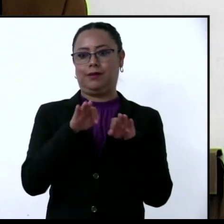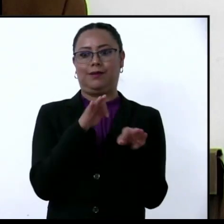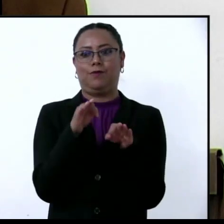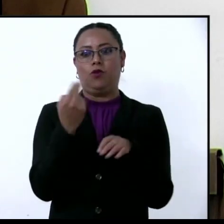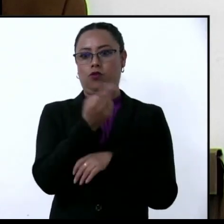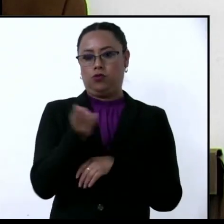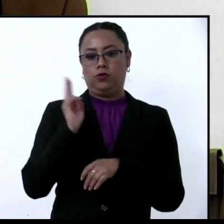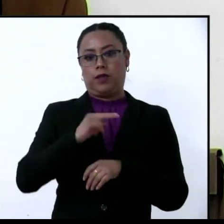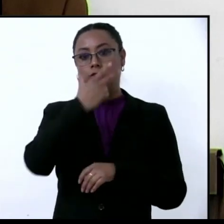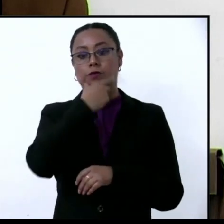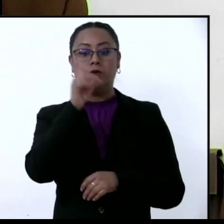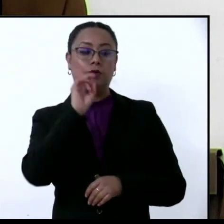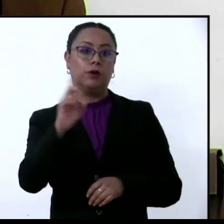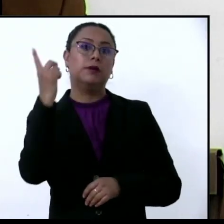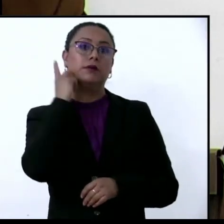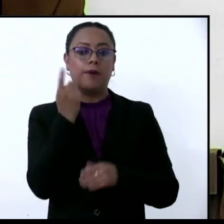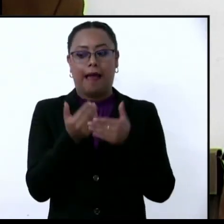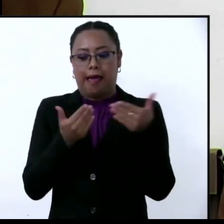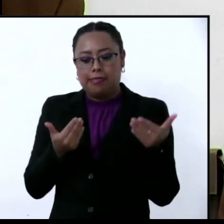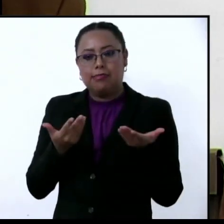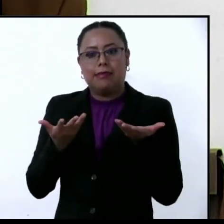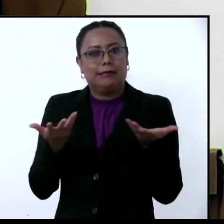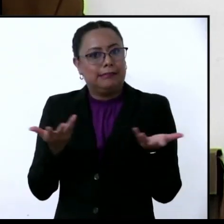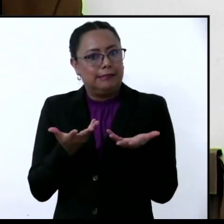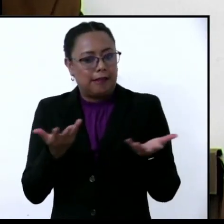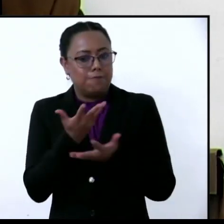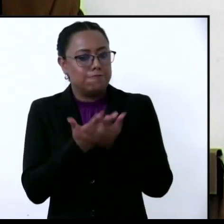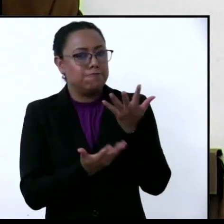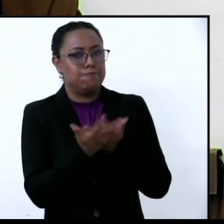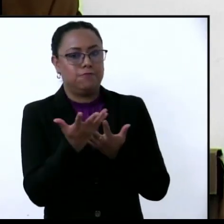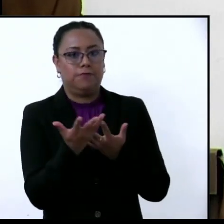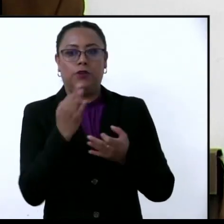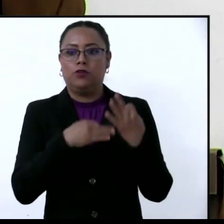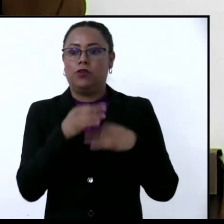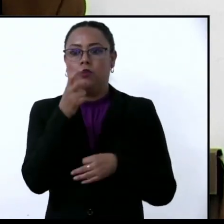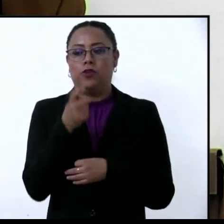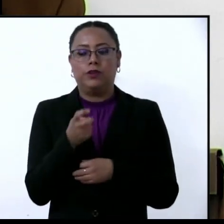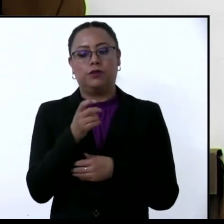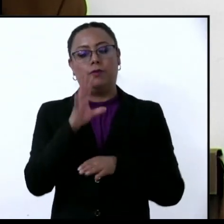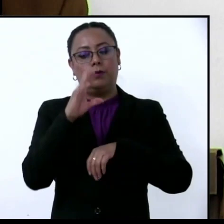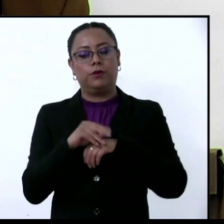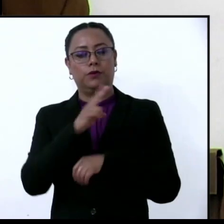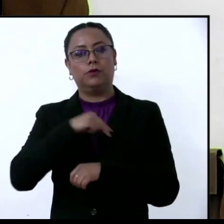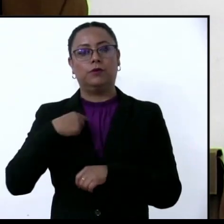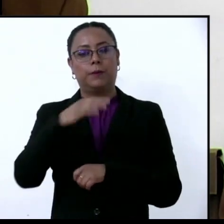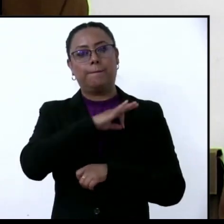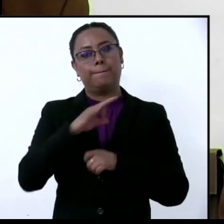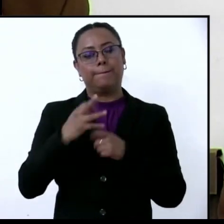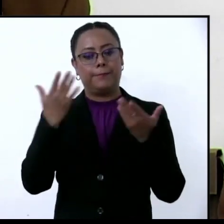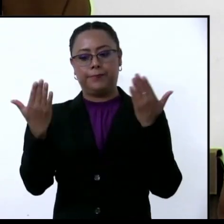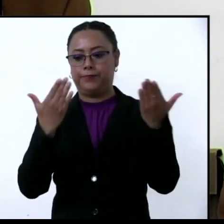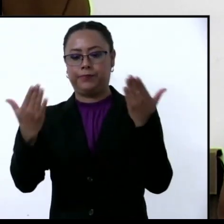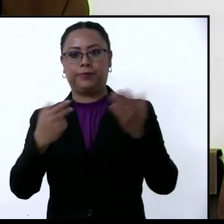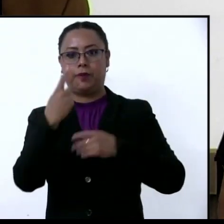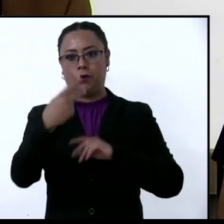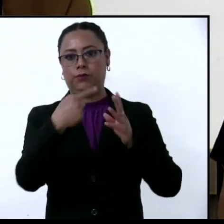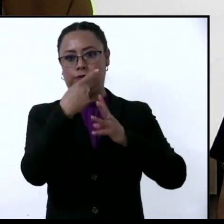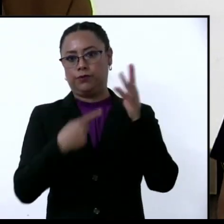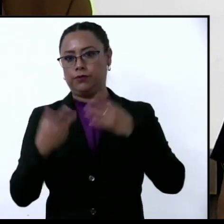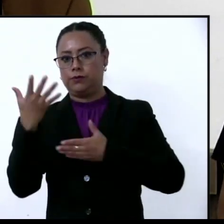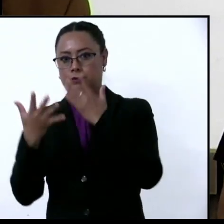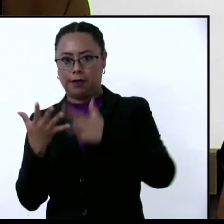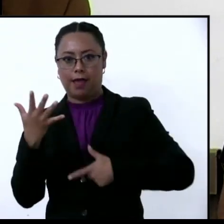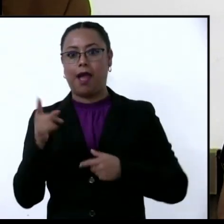personas legisladoras realizaron y que nos permitió contar con dos ordenamientos jurídicos fundamentales en la Ciudad de México.